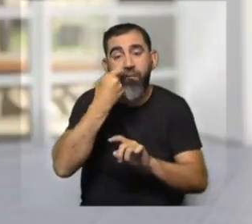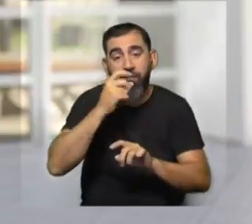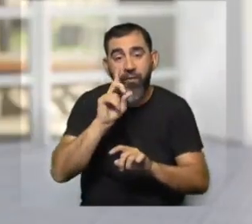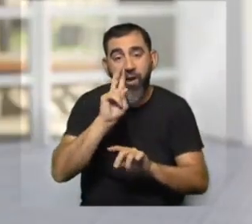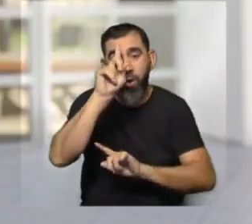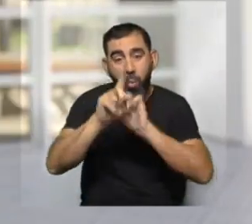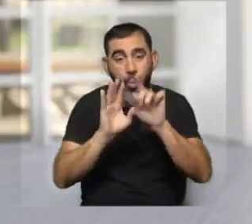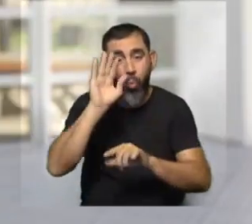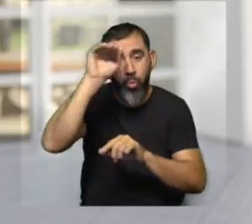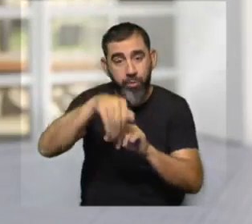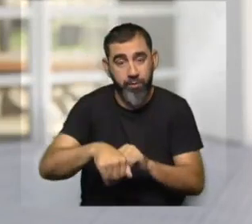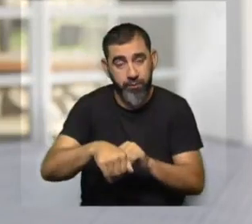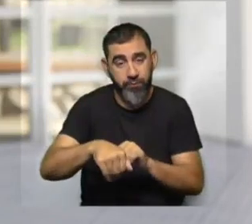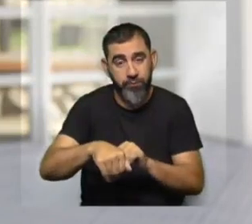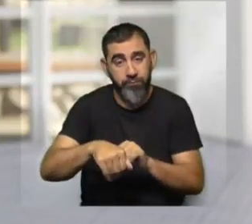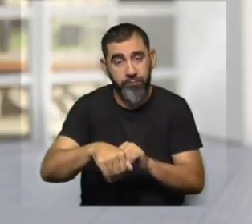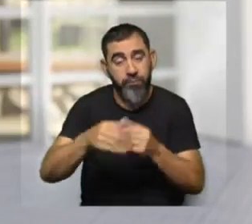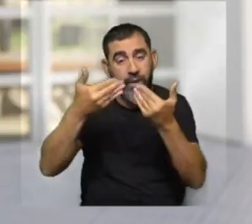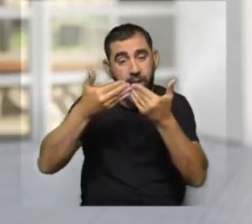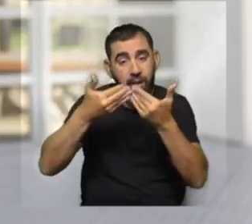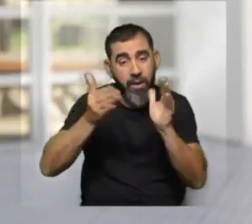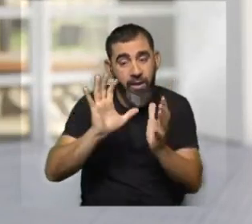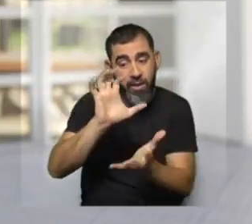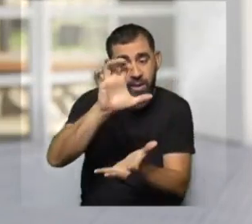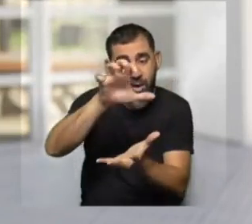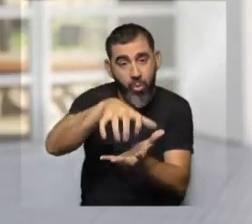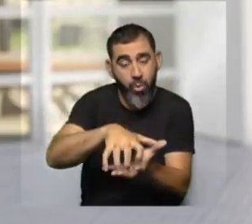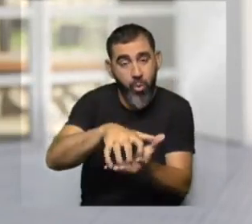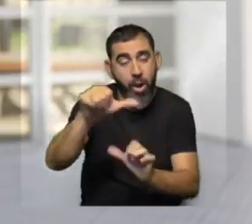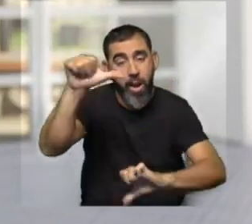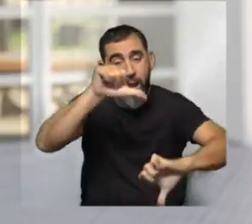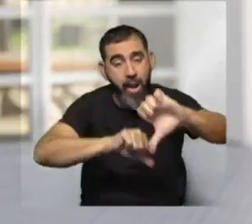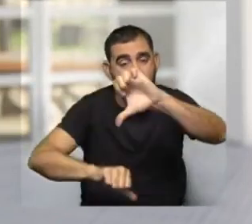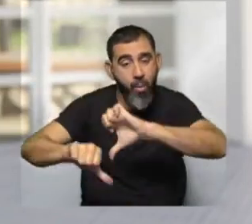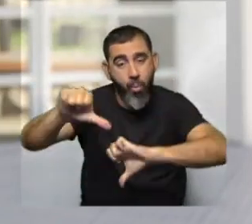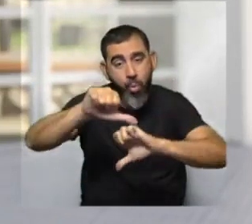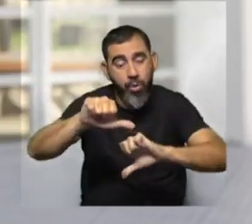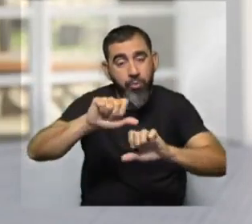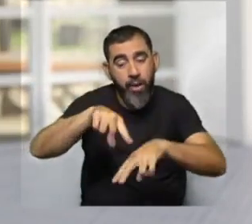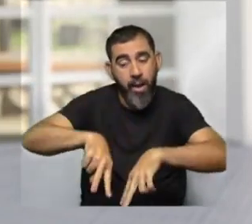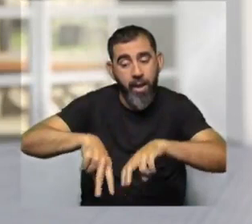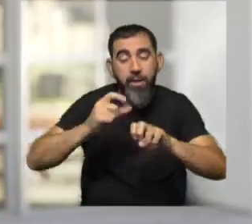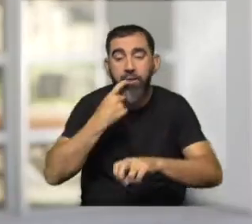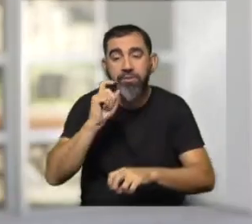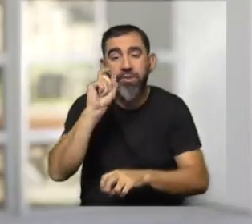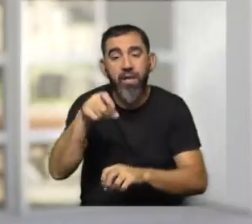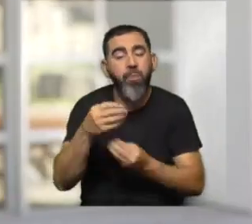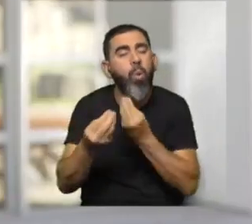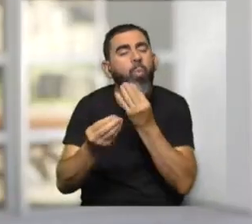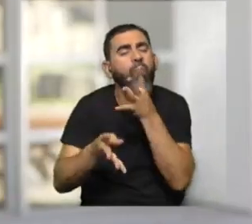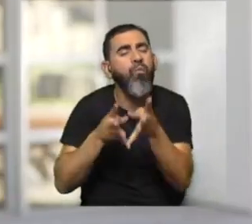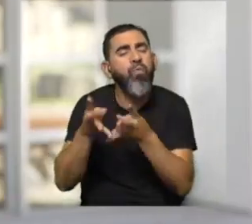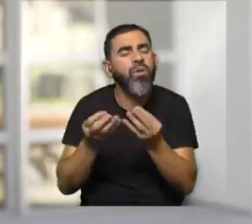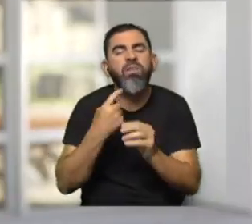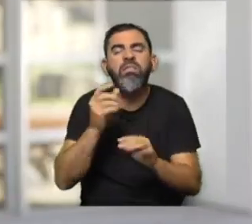de la Universidad de la República inauguró recientemente su laboratorio clínico de análisis de saliva. ¿Cómo funciona y